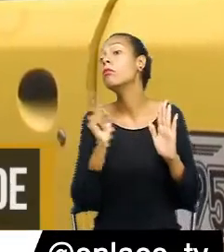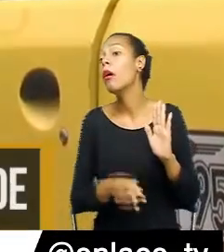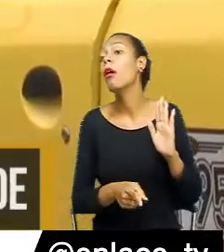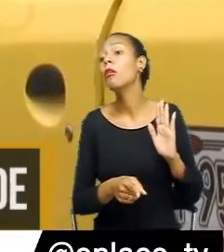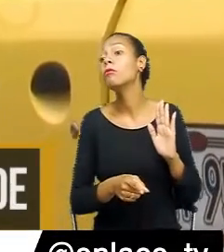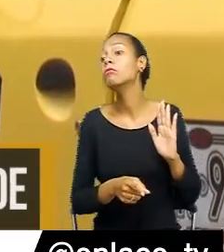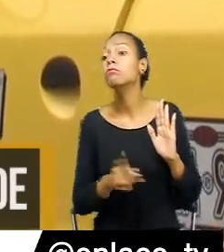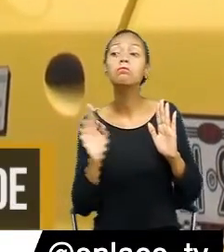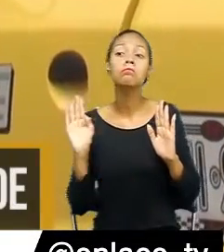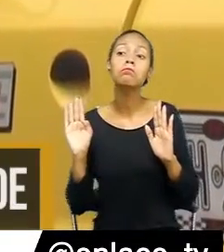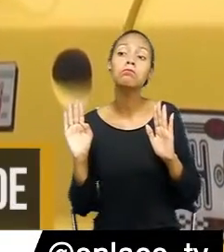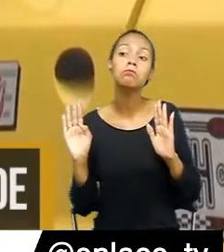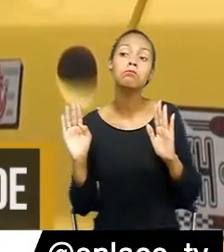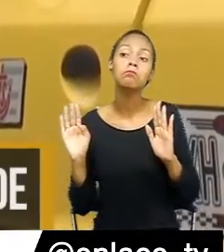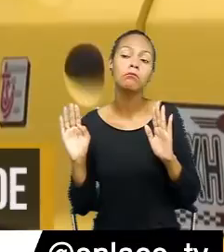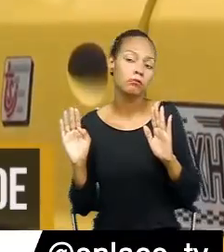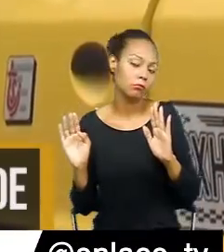formalizar